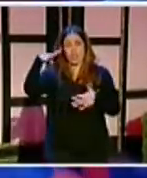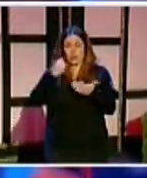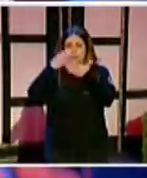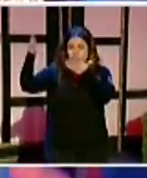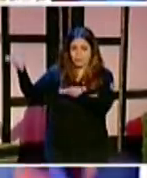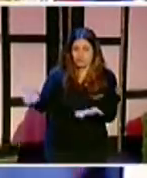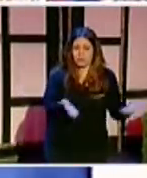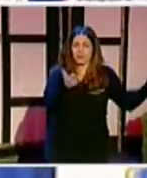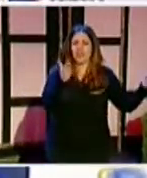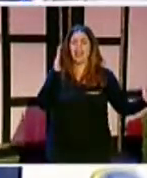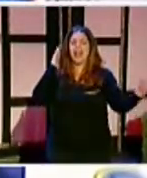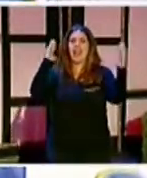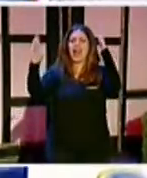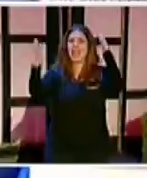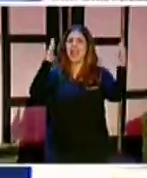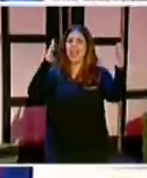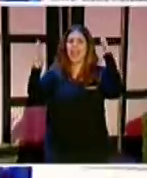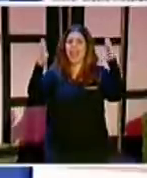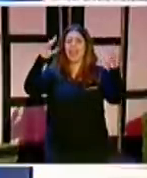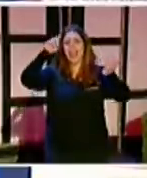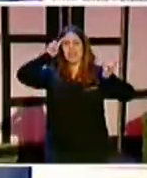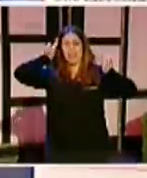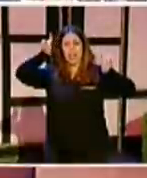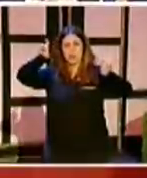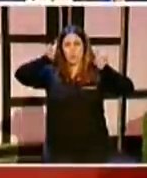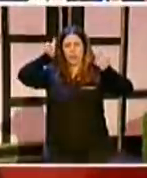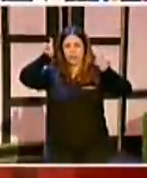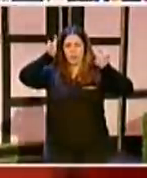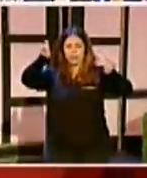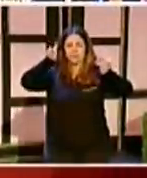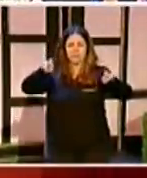la era de la educación.